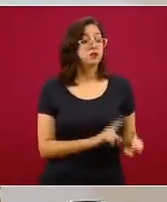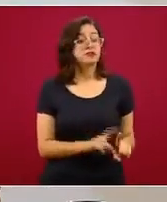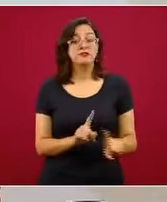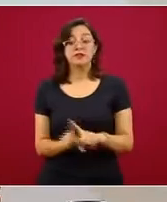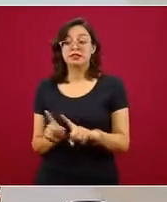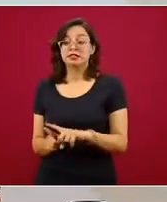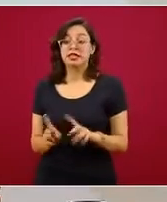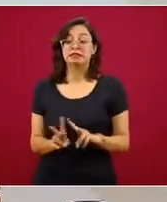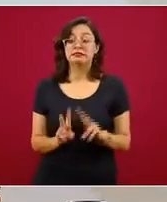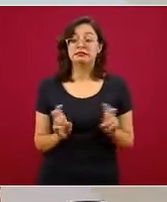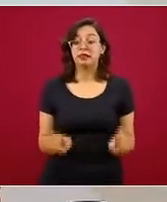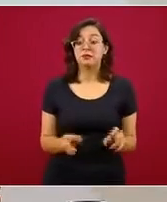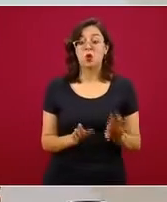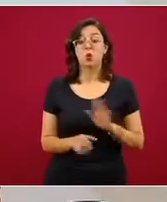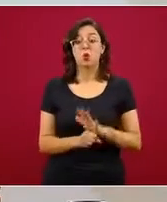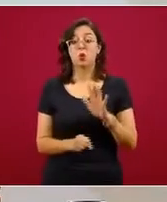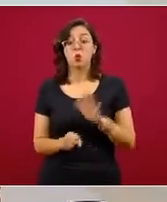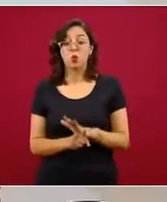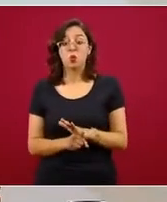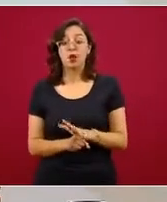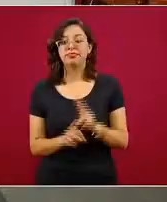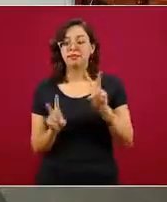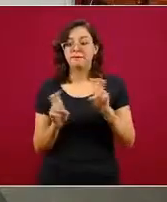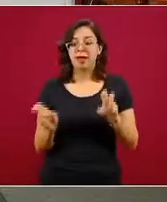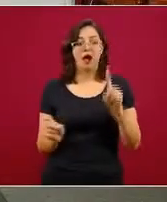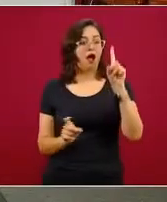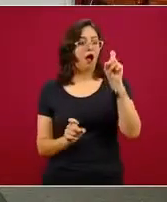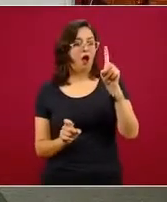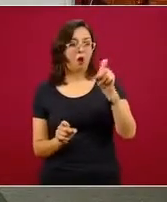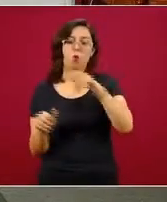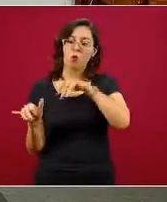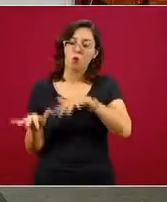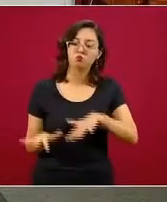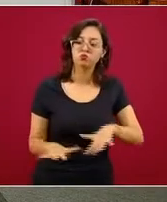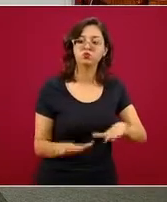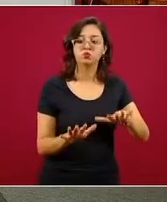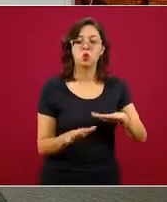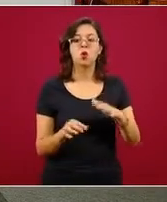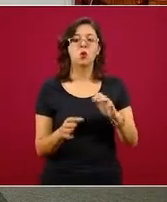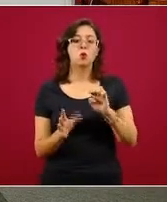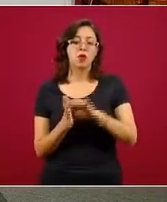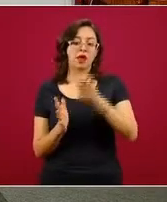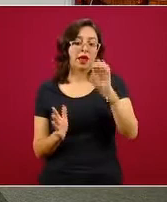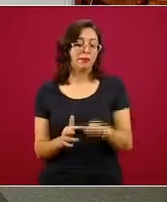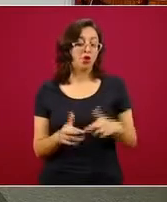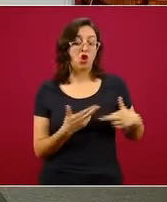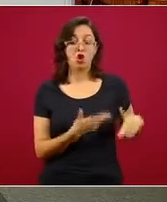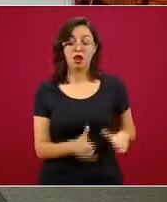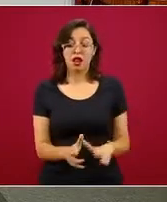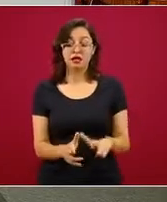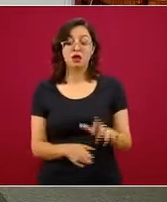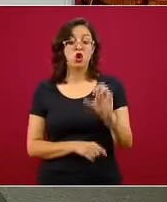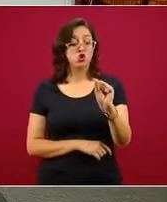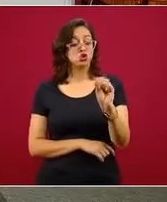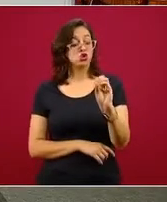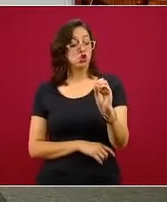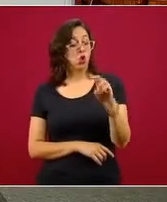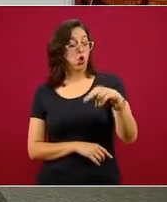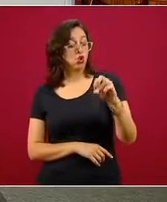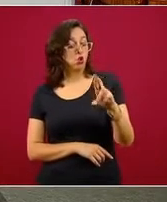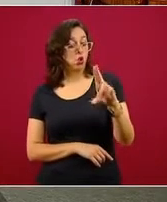sobre todo con cuencas hídricas. Una de ellas es el tema del río Sonora, que